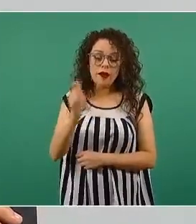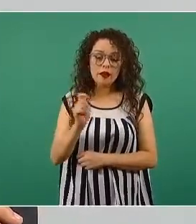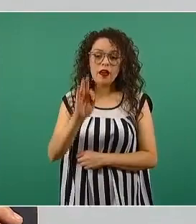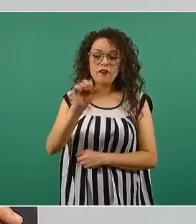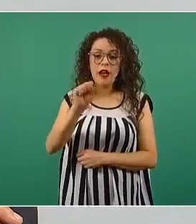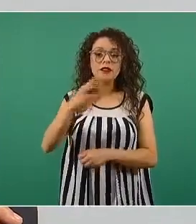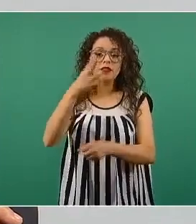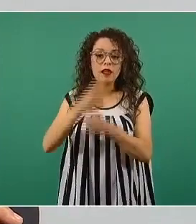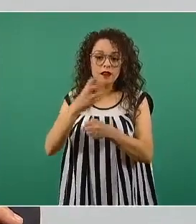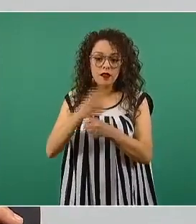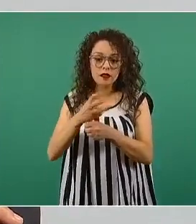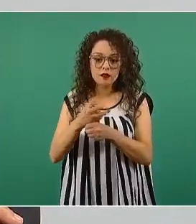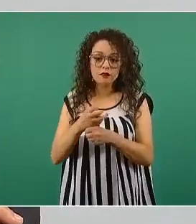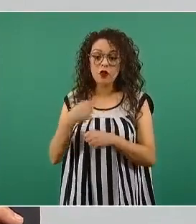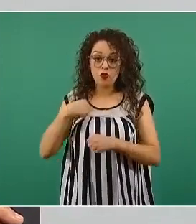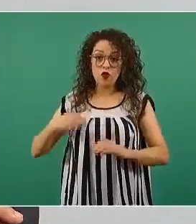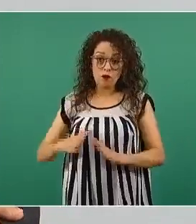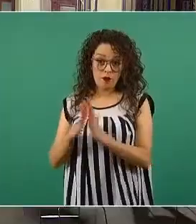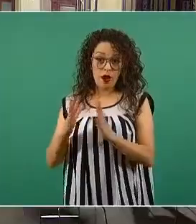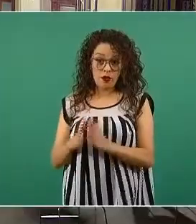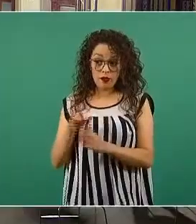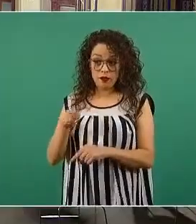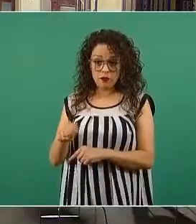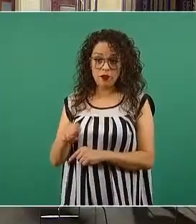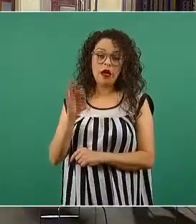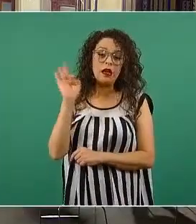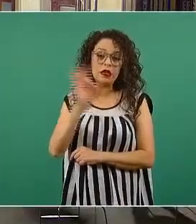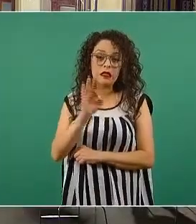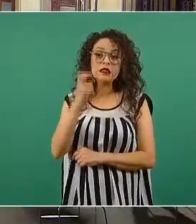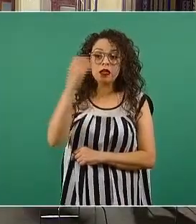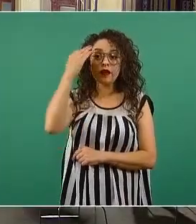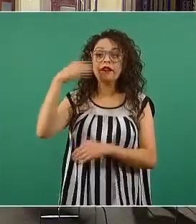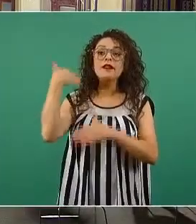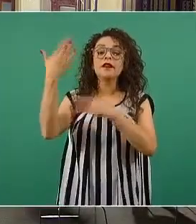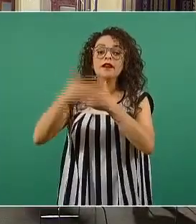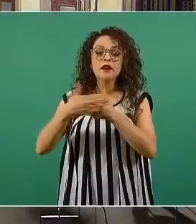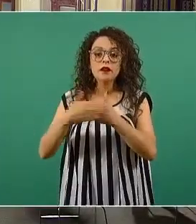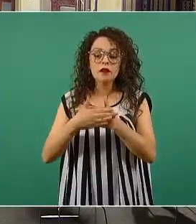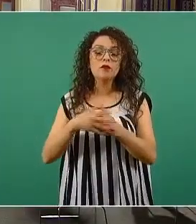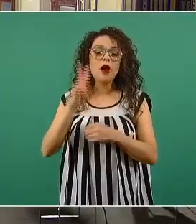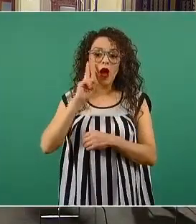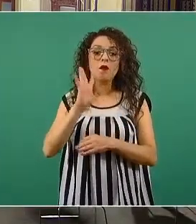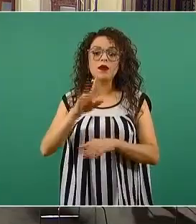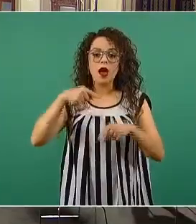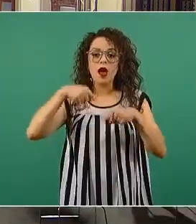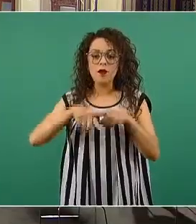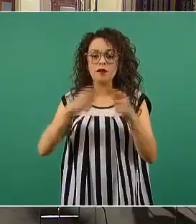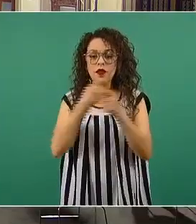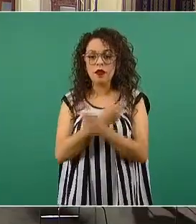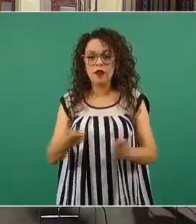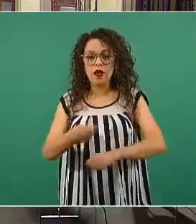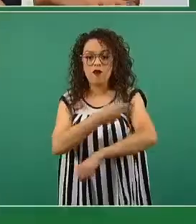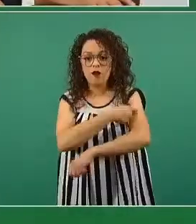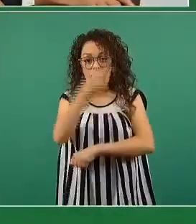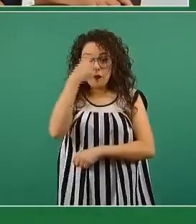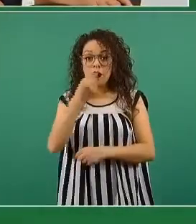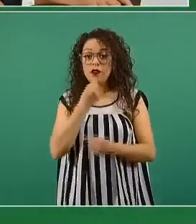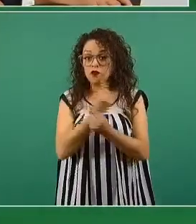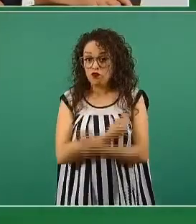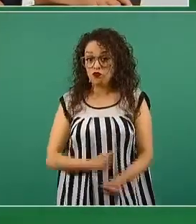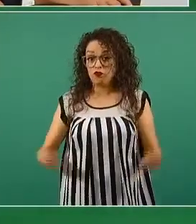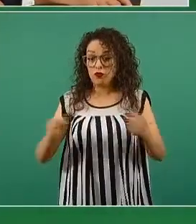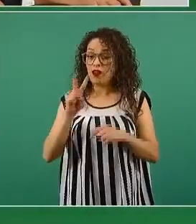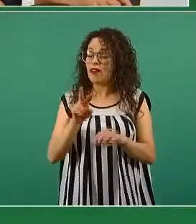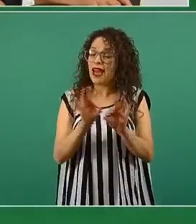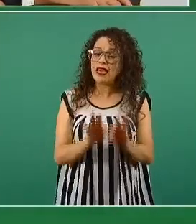estoy participando en uno, y quizás para otoño salir ya la vacunación para niños, que también es muy importante